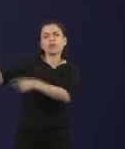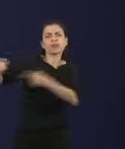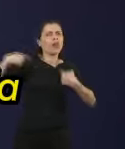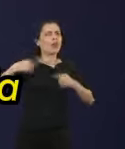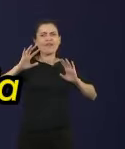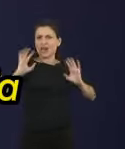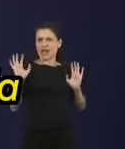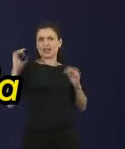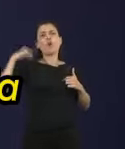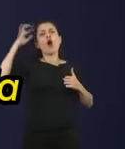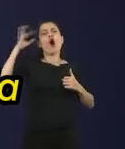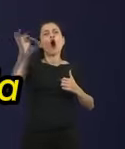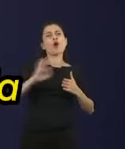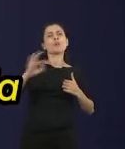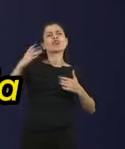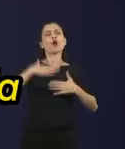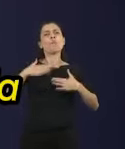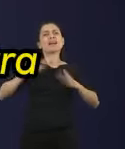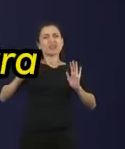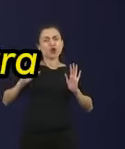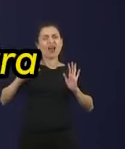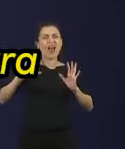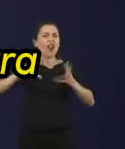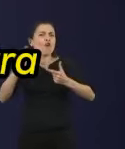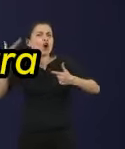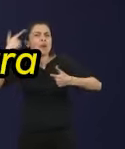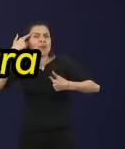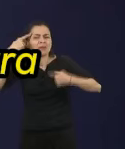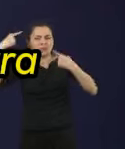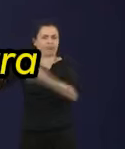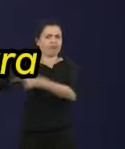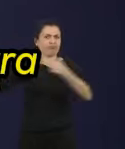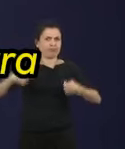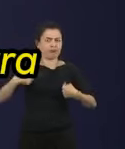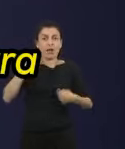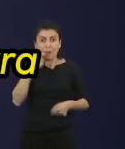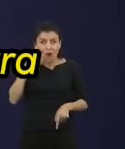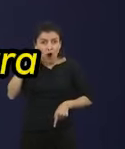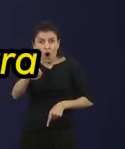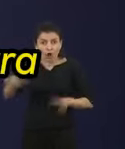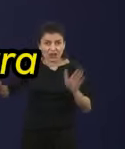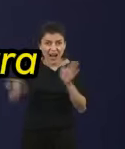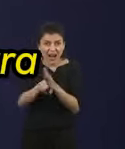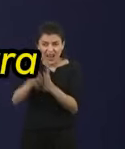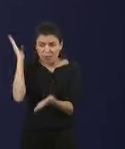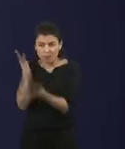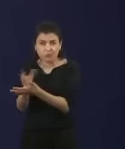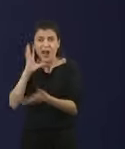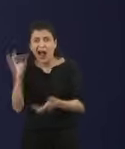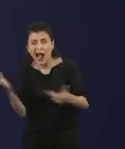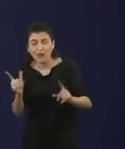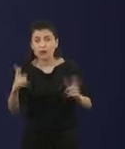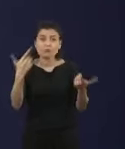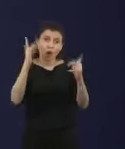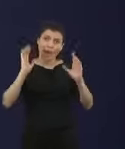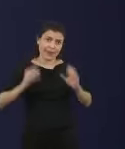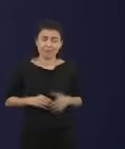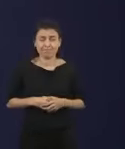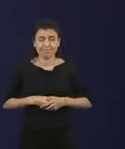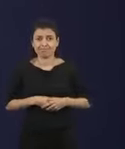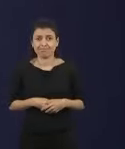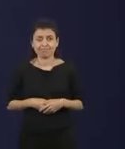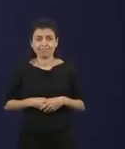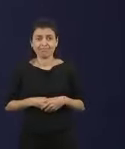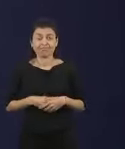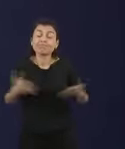o o alejada de tu filosofía de vida Pero no por eso ni legal ni en contra de la ley así que qué s yo